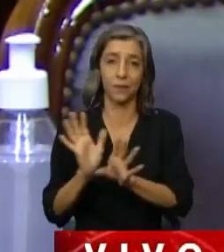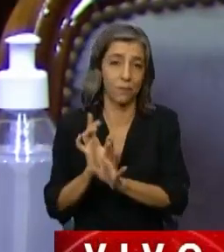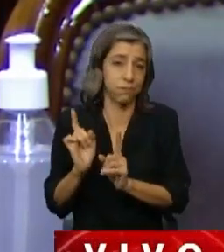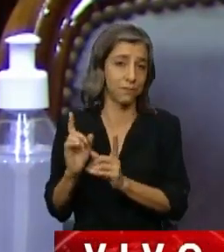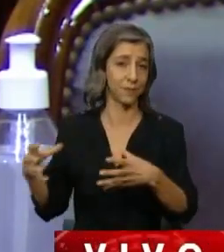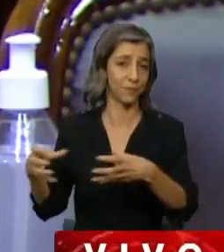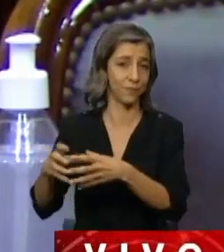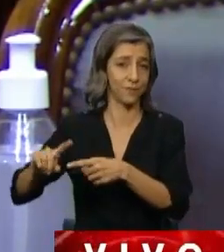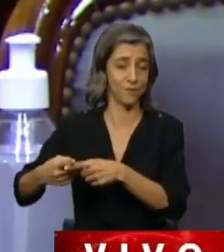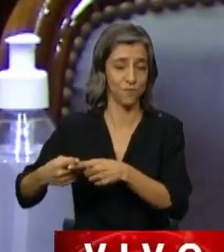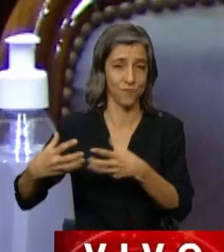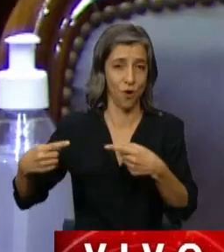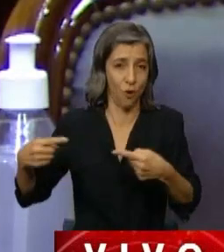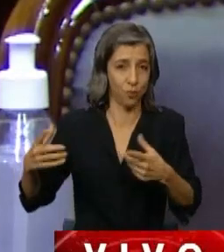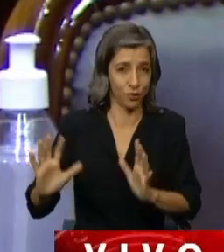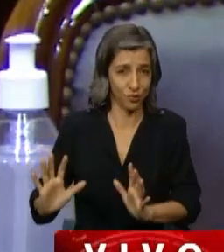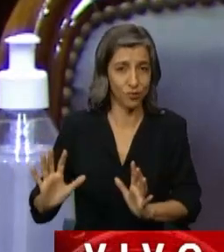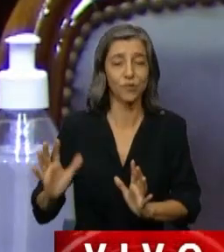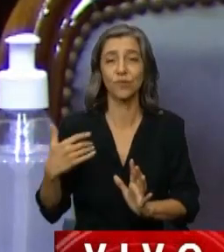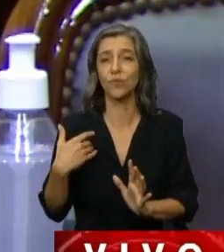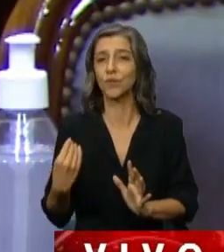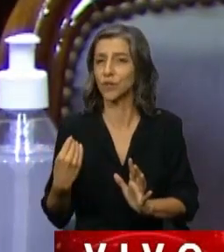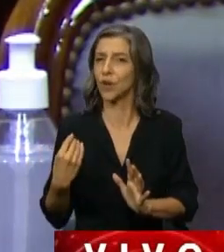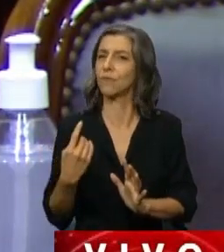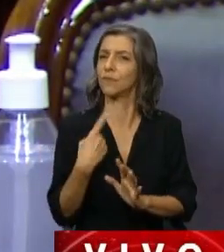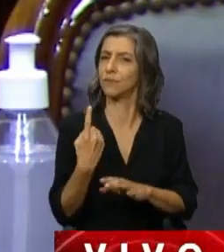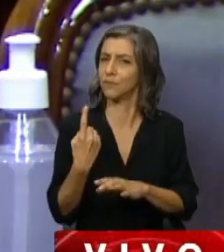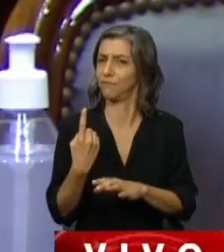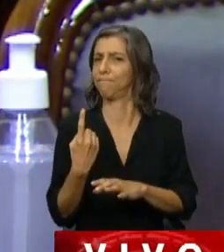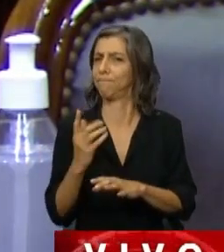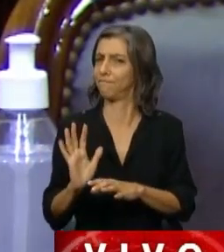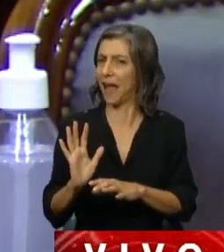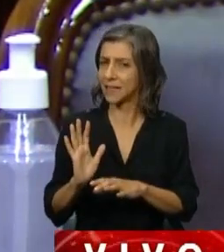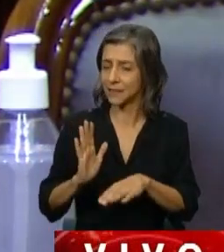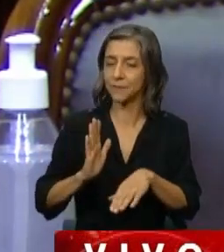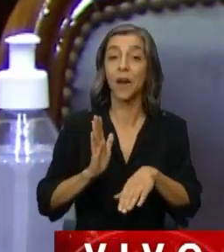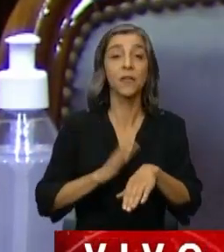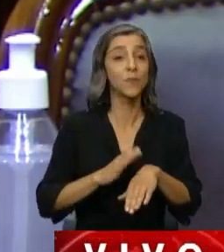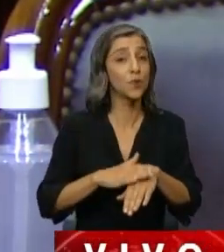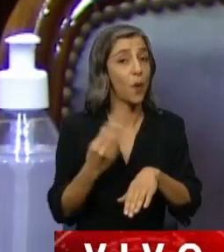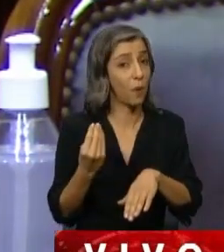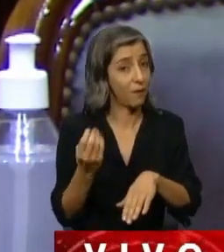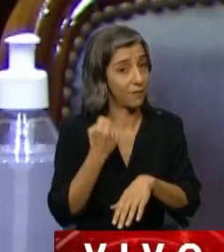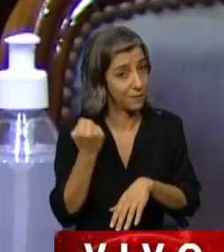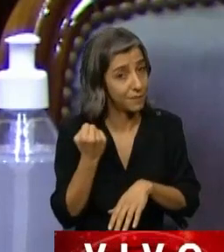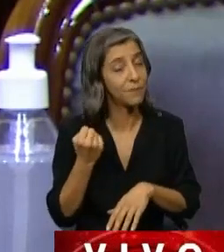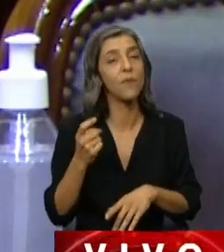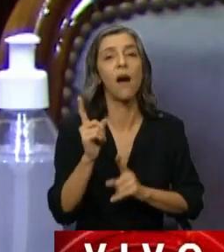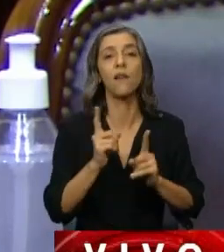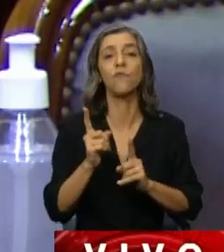y responsabilidad porque el texto que hoy alguno de los bloques opositores pretenden